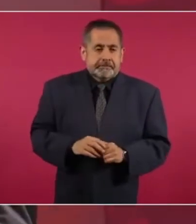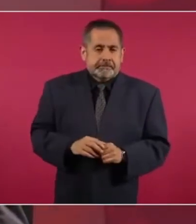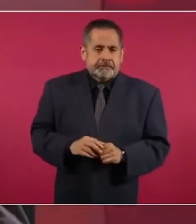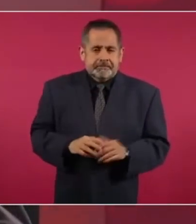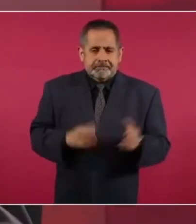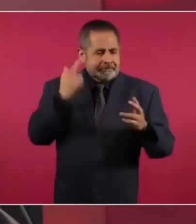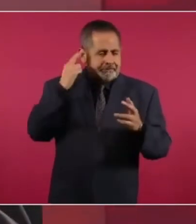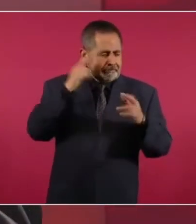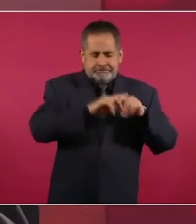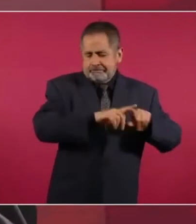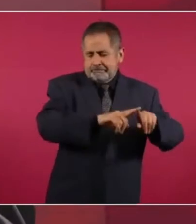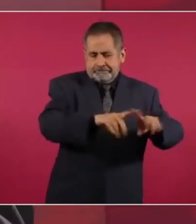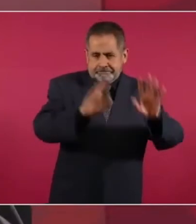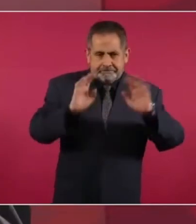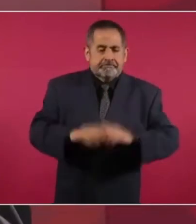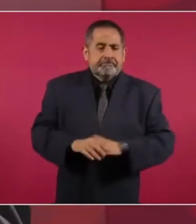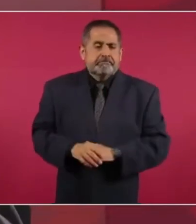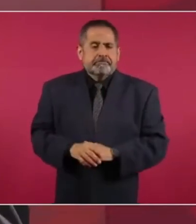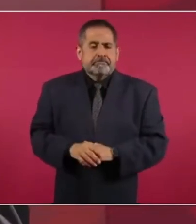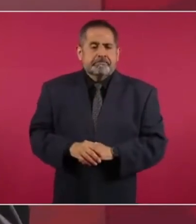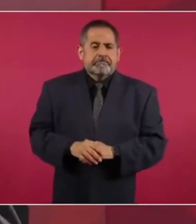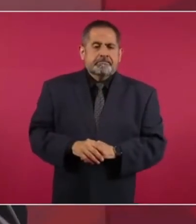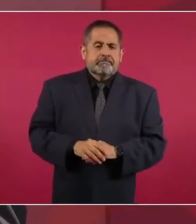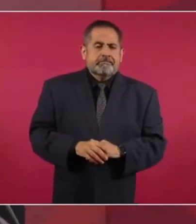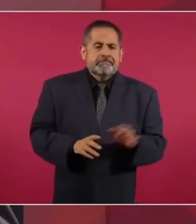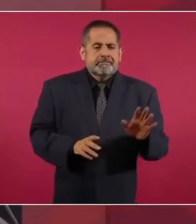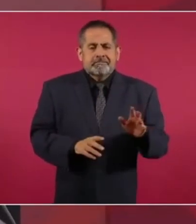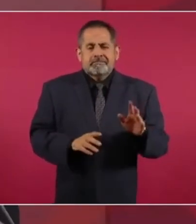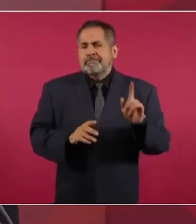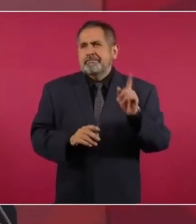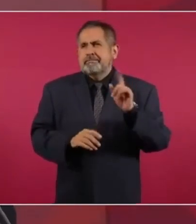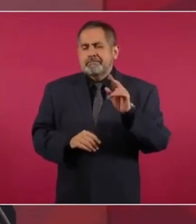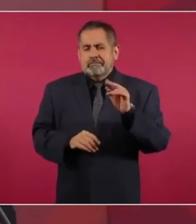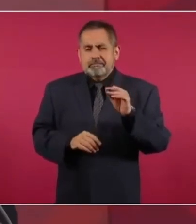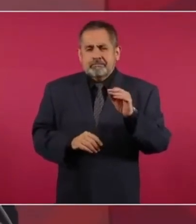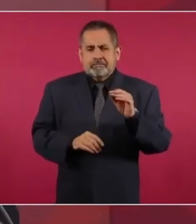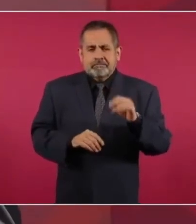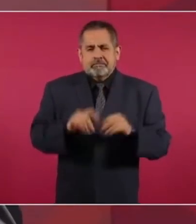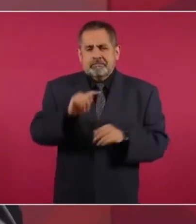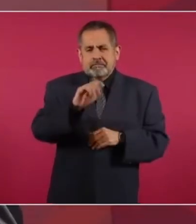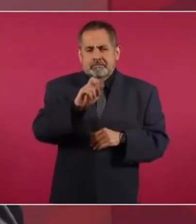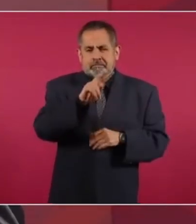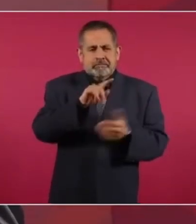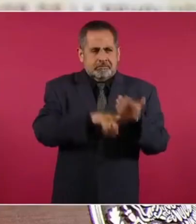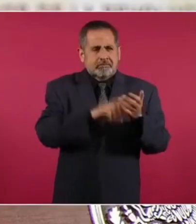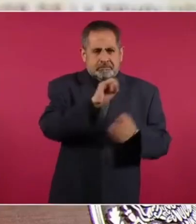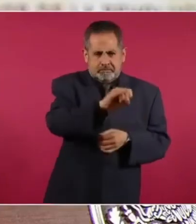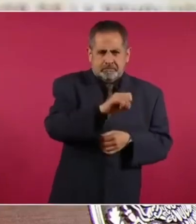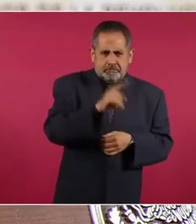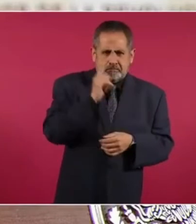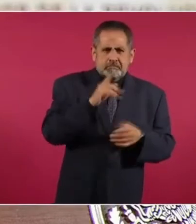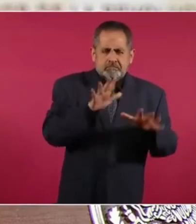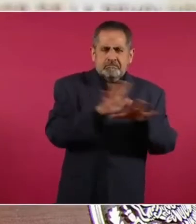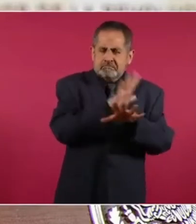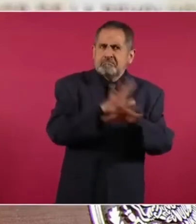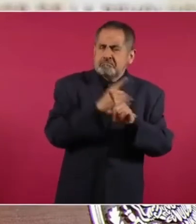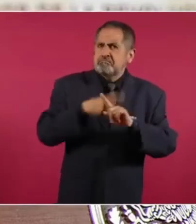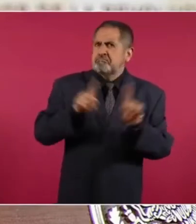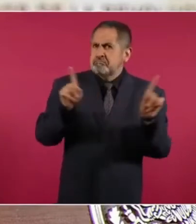o las radios, ¿no? Y también no, a lo mejor en Televisa sí, porque la Televisa ha cambiado ya